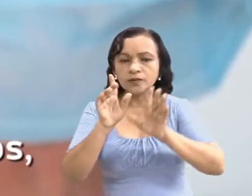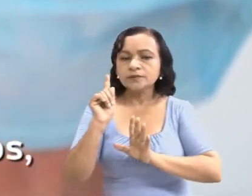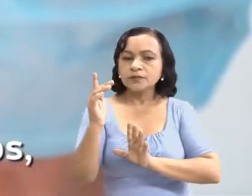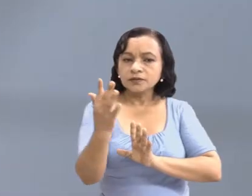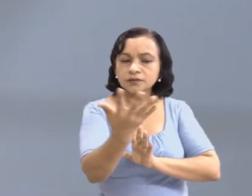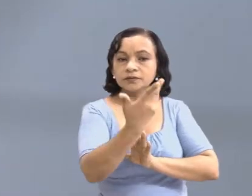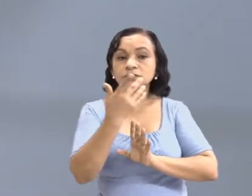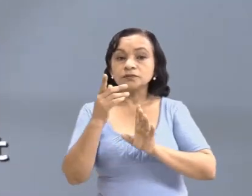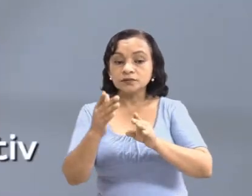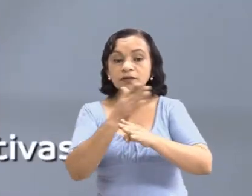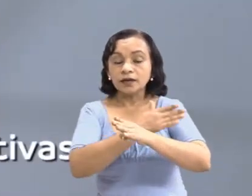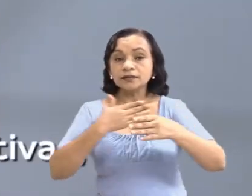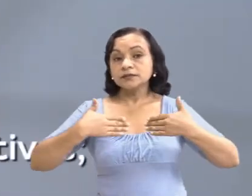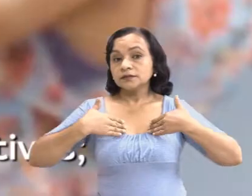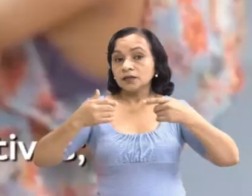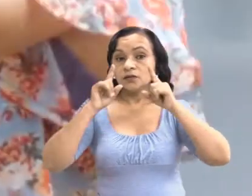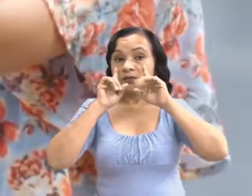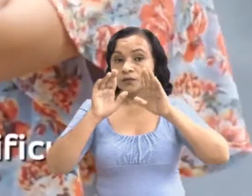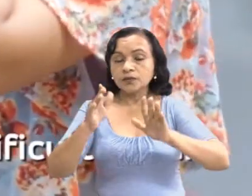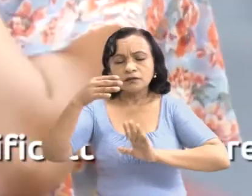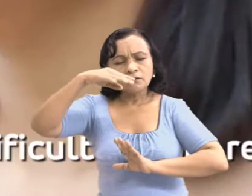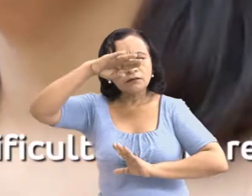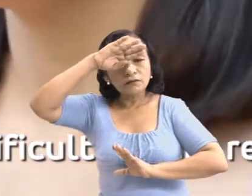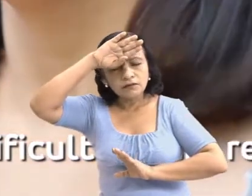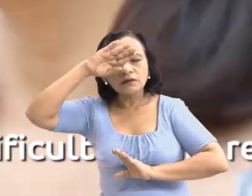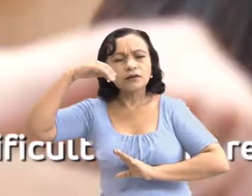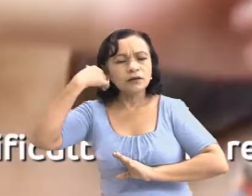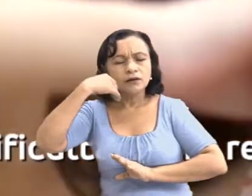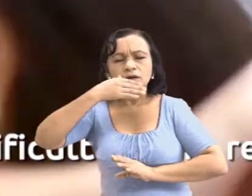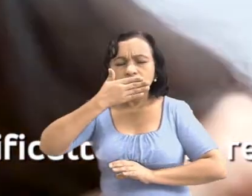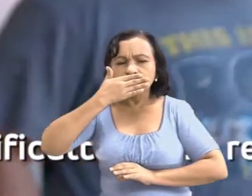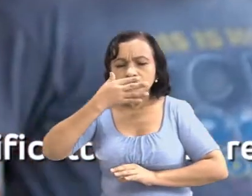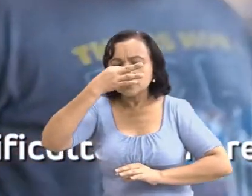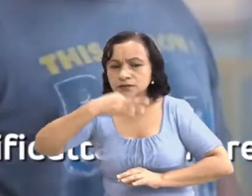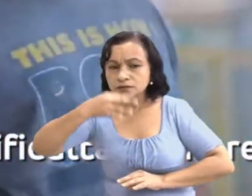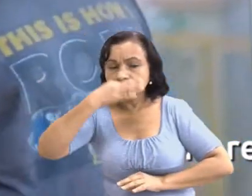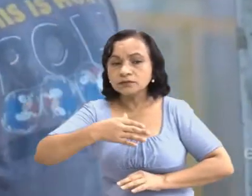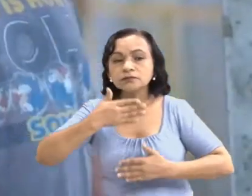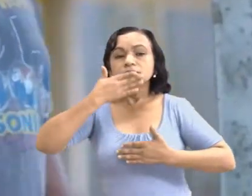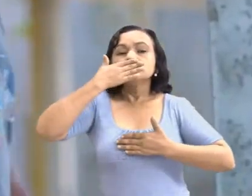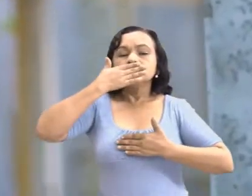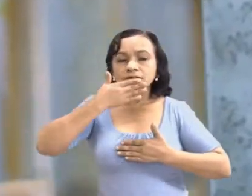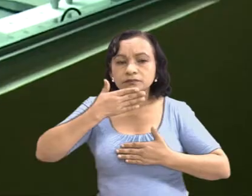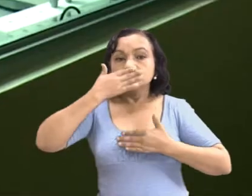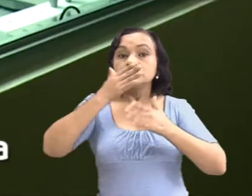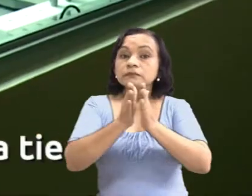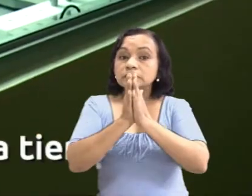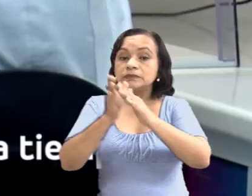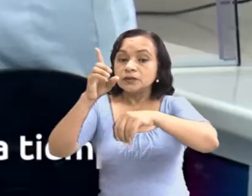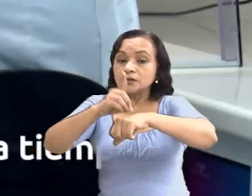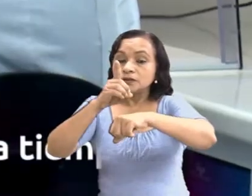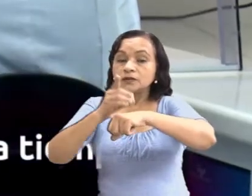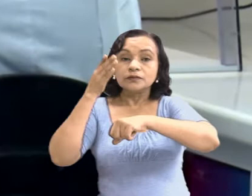todos ellos. Tomemos medidas preventivas. Y si tienen fiebre, tos seca, goteo nasal y dificultad para respirar,